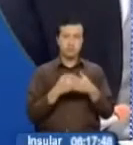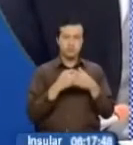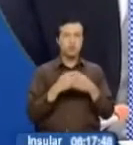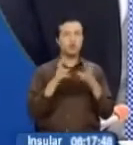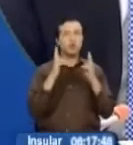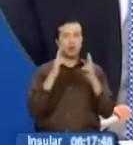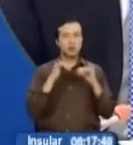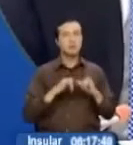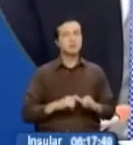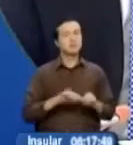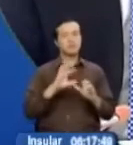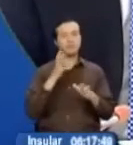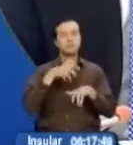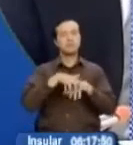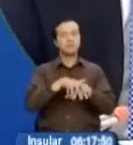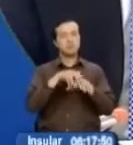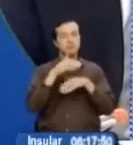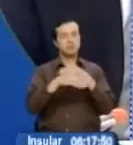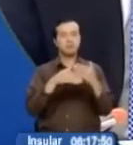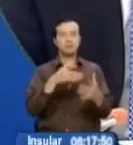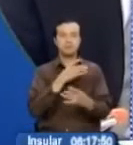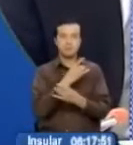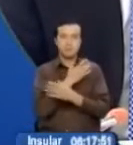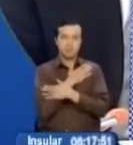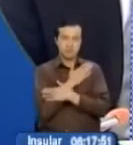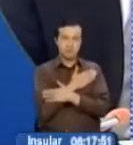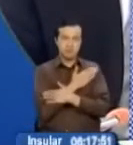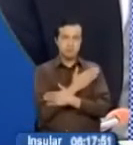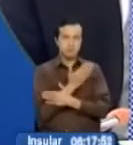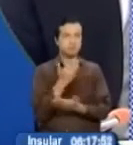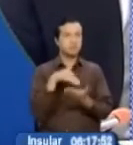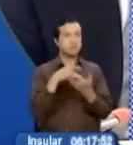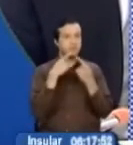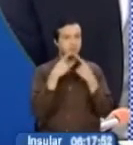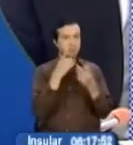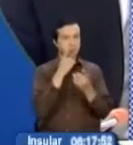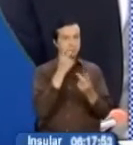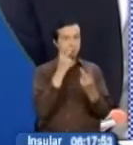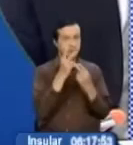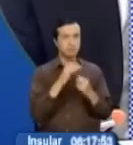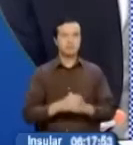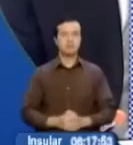Ojalá que esa integración llegue algún momento. Gustavo, un fuerte abrazo y de nuevo ratifico, un gusto